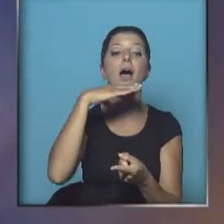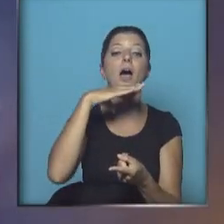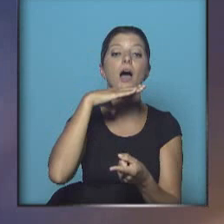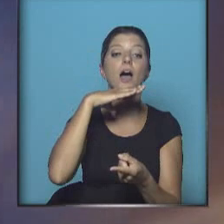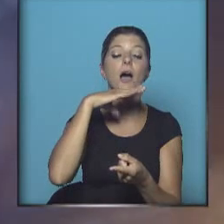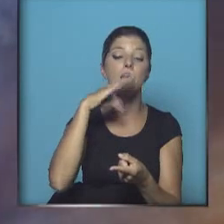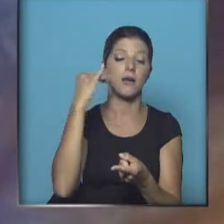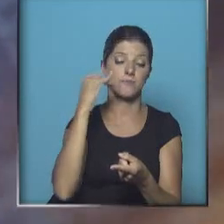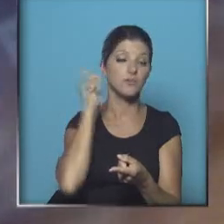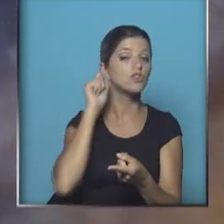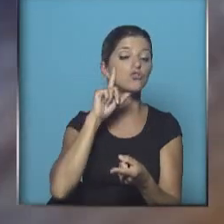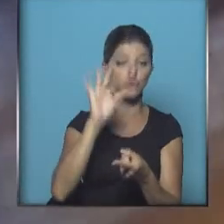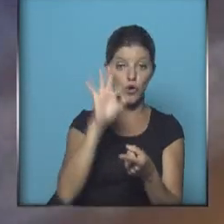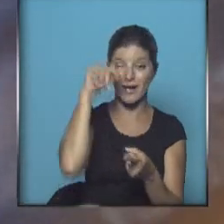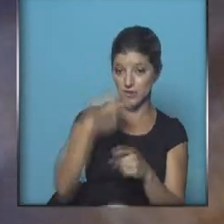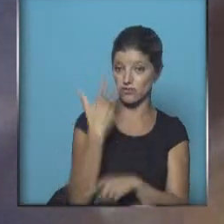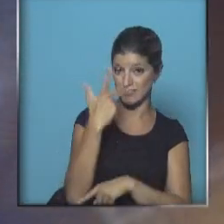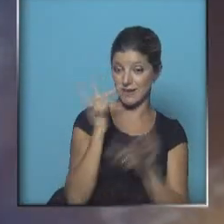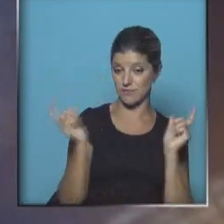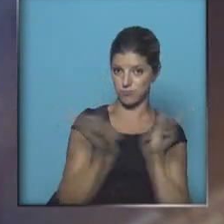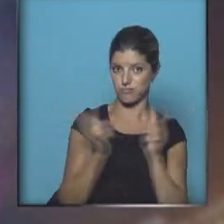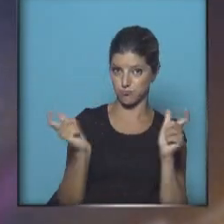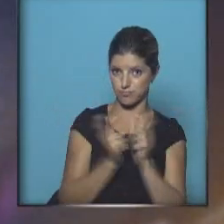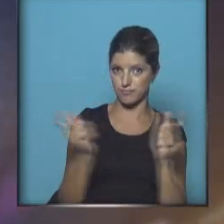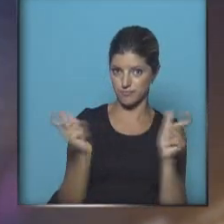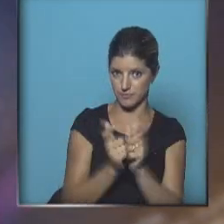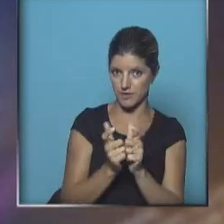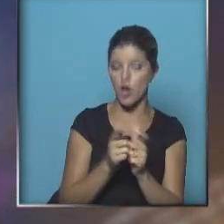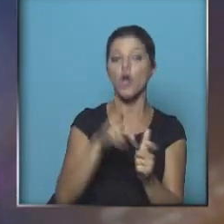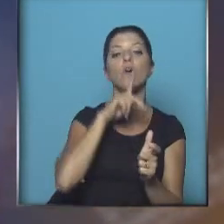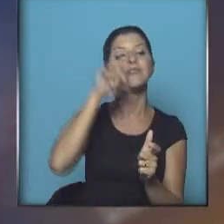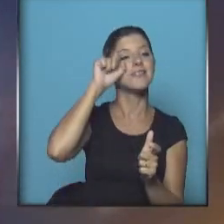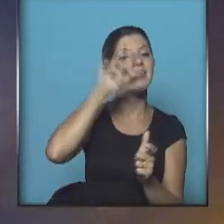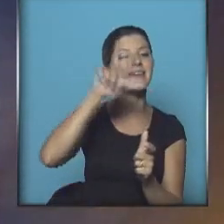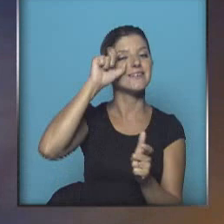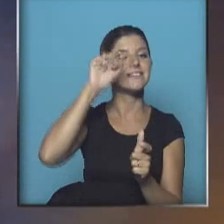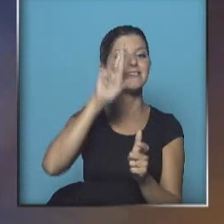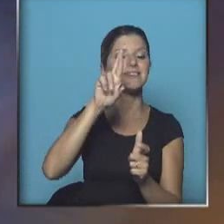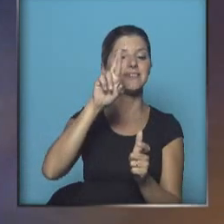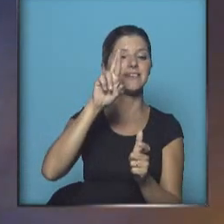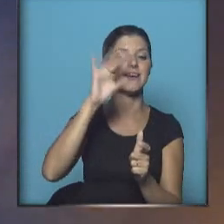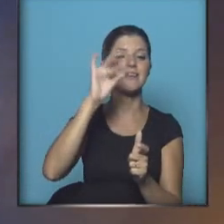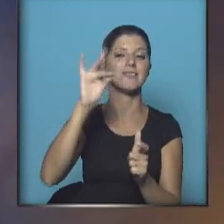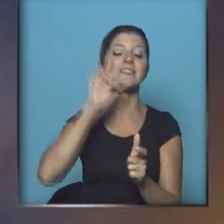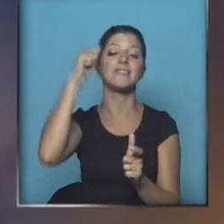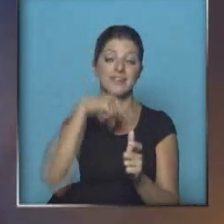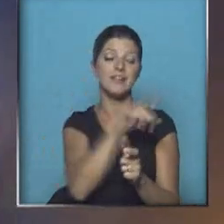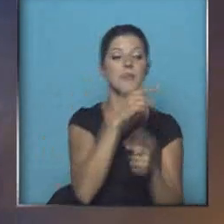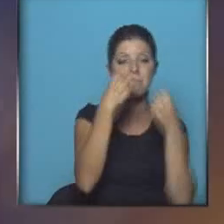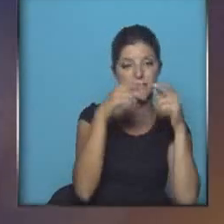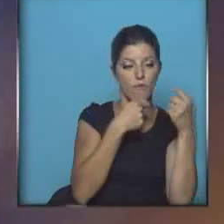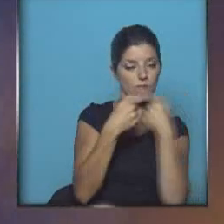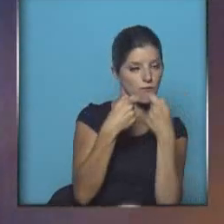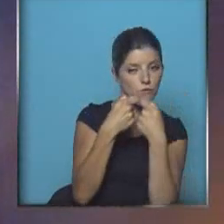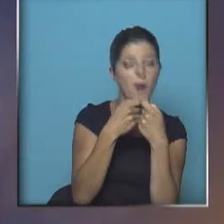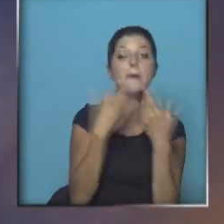quien se reunió tres veces con Carlos Alberto Telleldín y comenzó con él la negociación